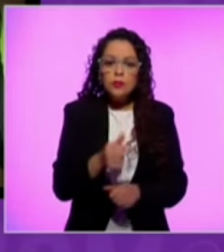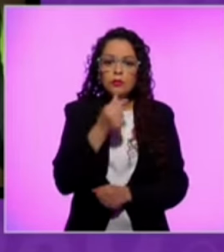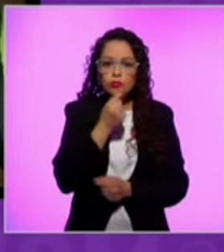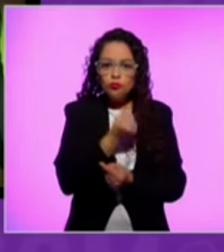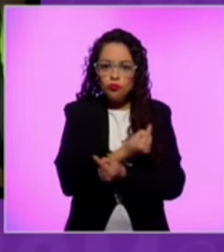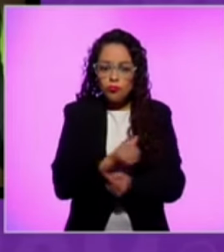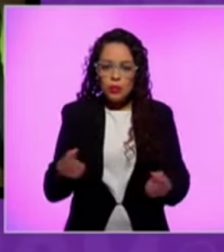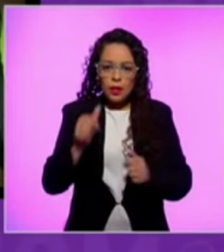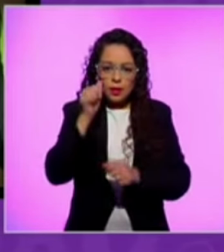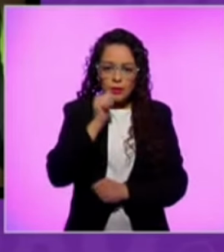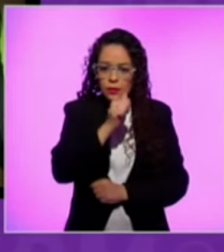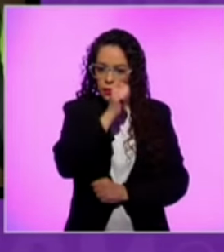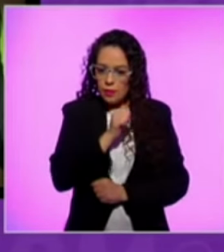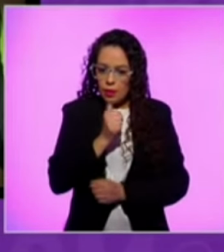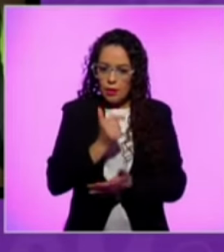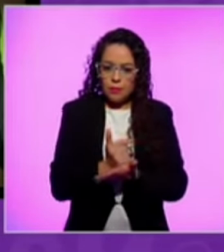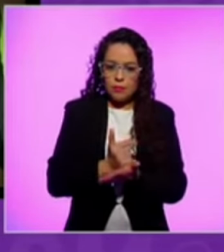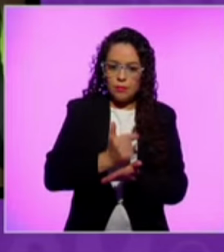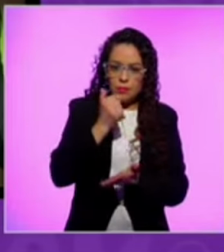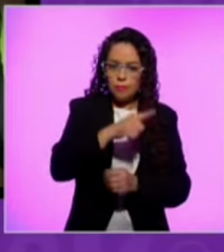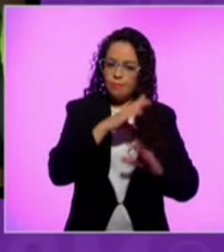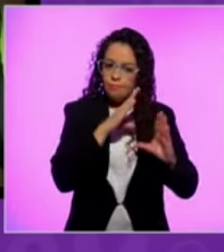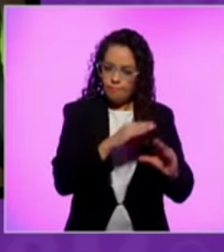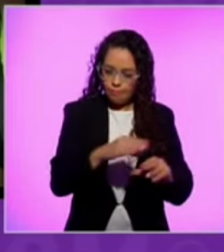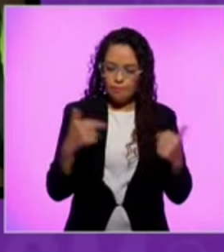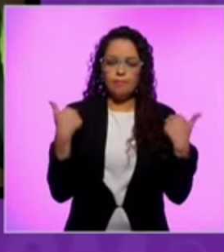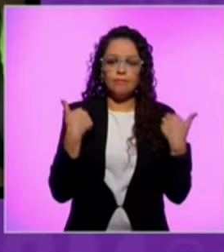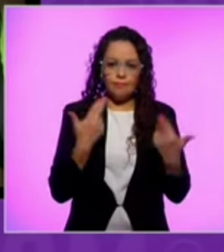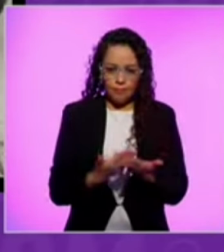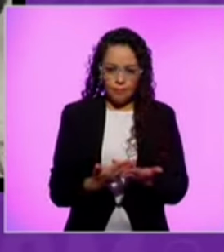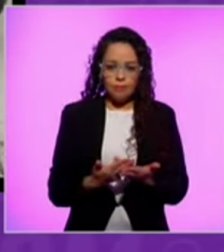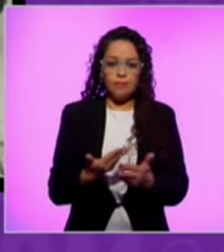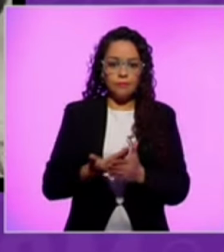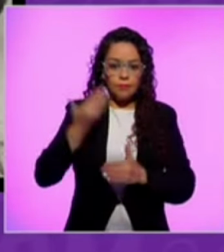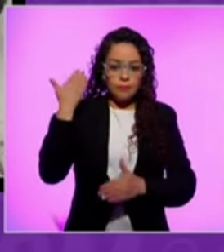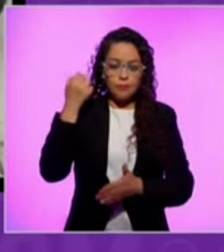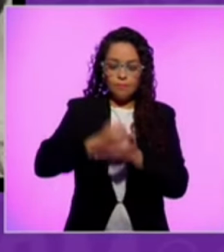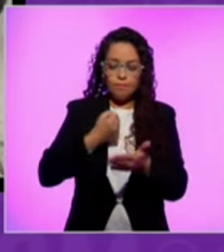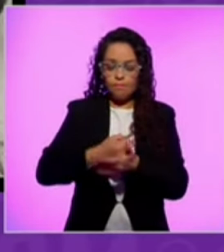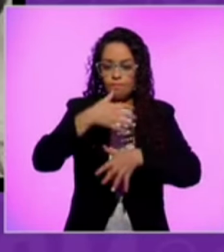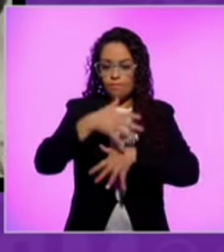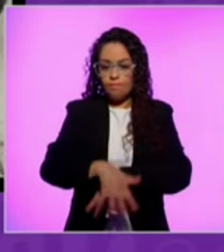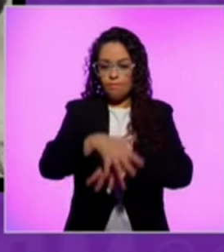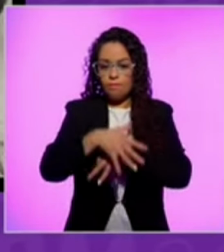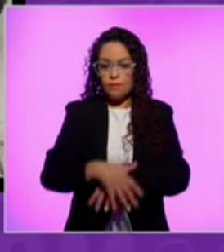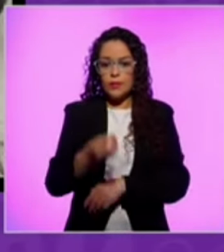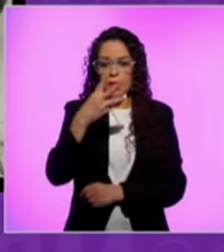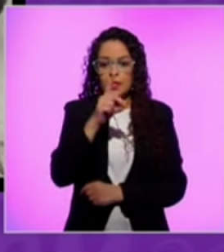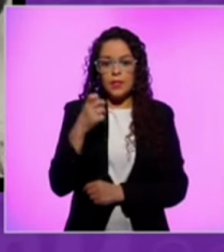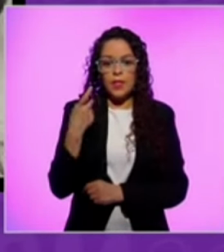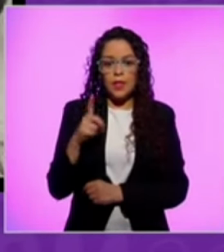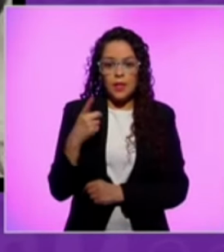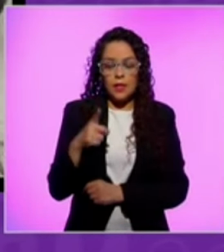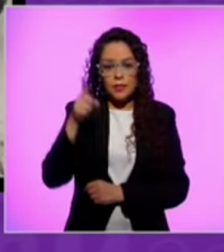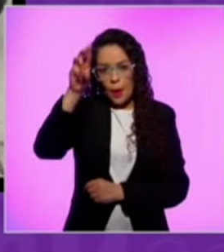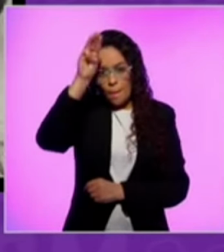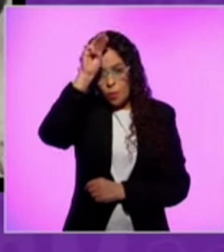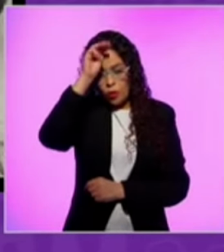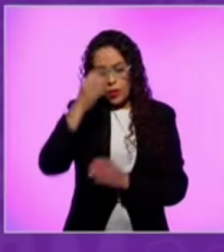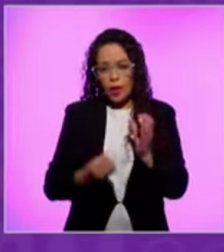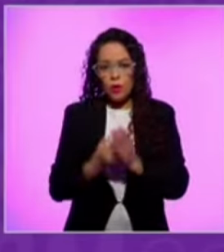2022 y 2023, dirigió las marchas por los derechos de las personas con discapacidad que se realizaron el 3 de diciembre en Monterrey, Nuevo